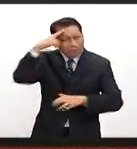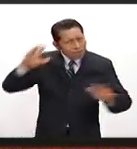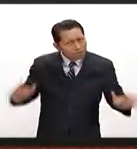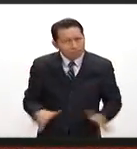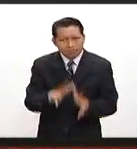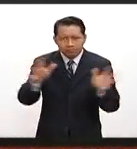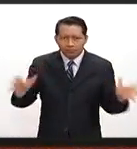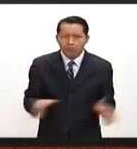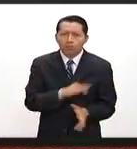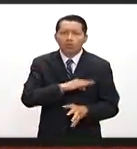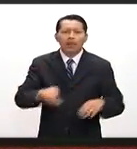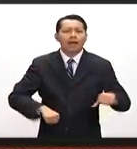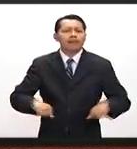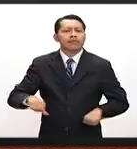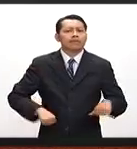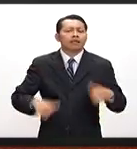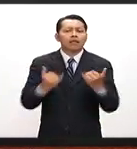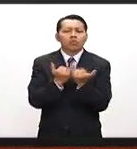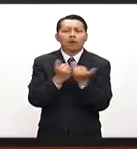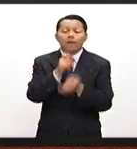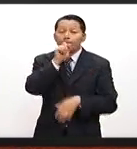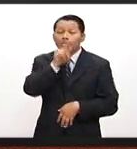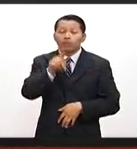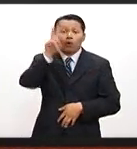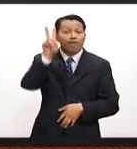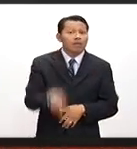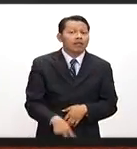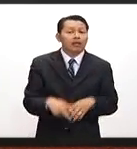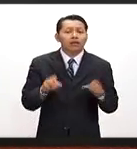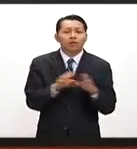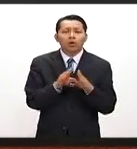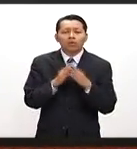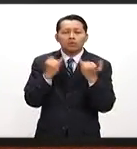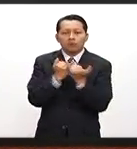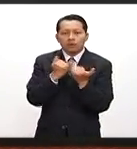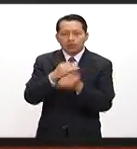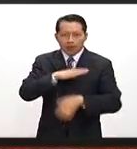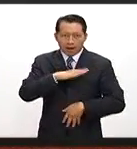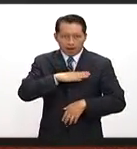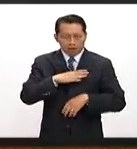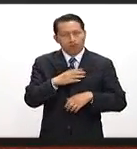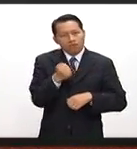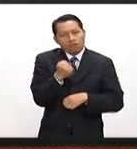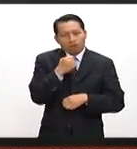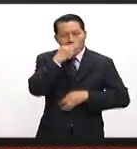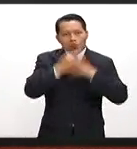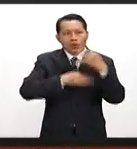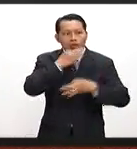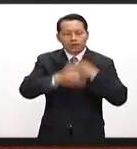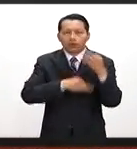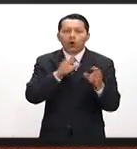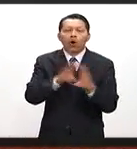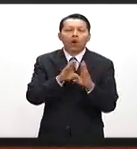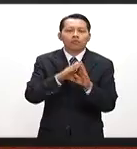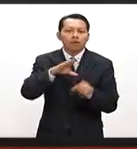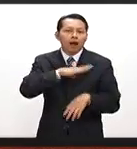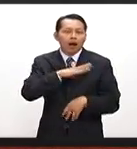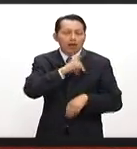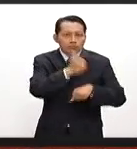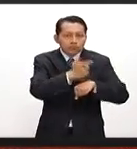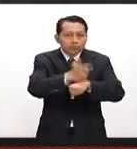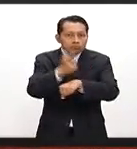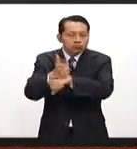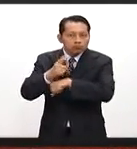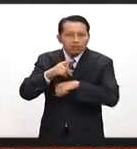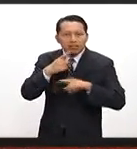tipo de actividades. Pero la verdad es que una gran noticia es que encontramos por todos lados que